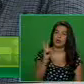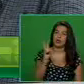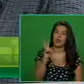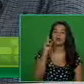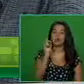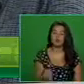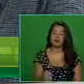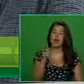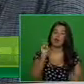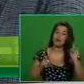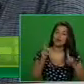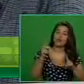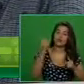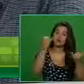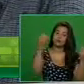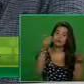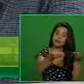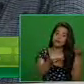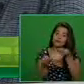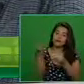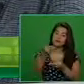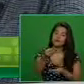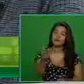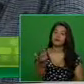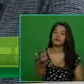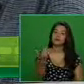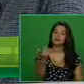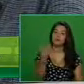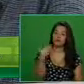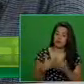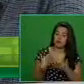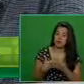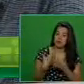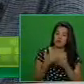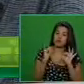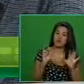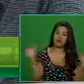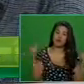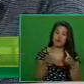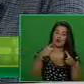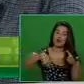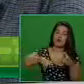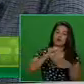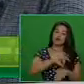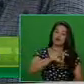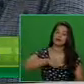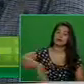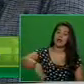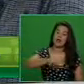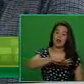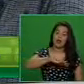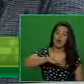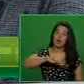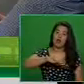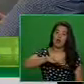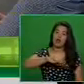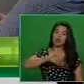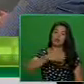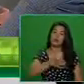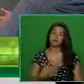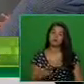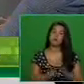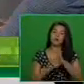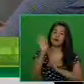sino más bien los aportes de manera intangible que este grupo, este sector de la sociedad contribuye